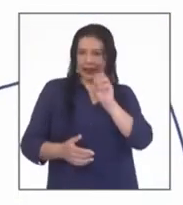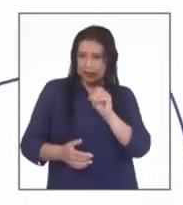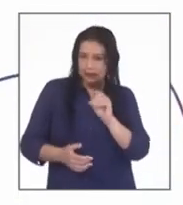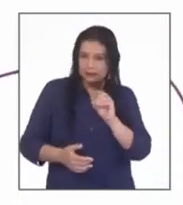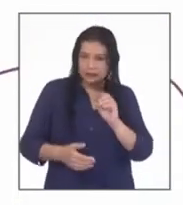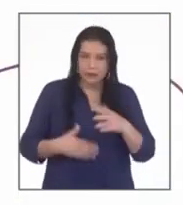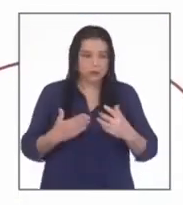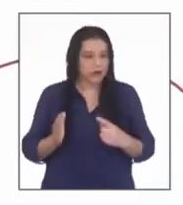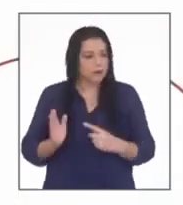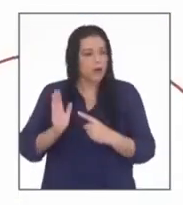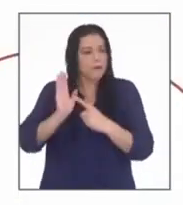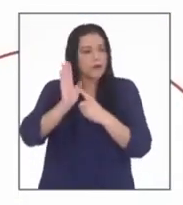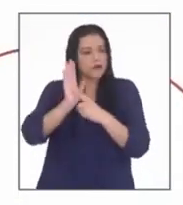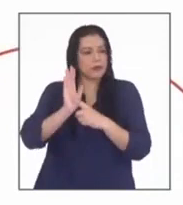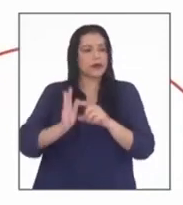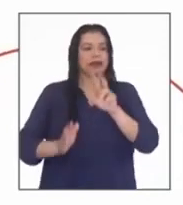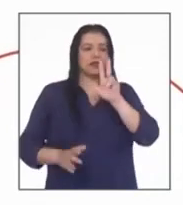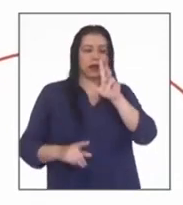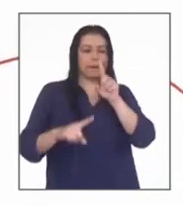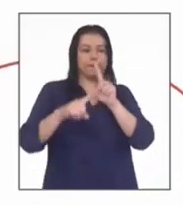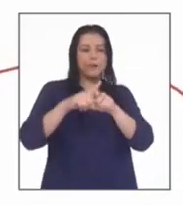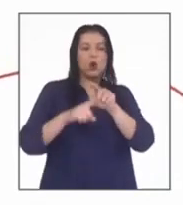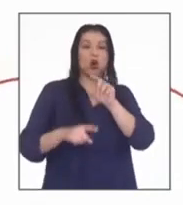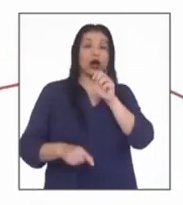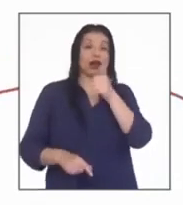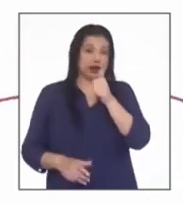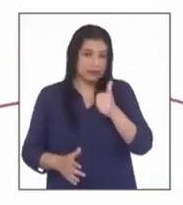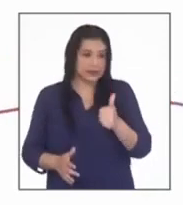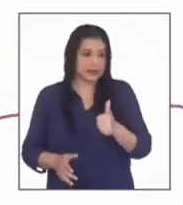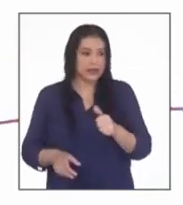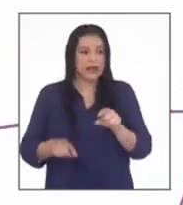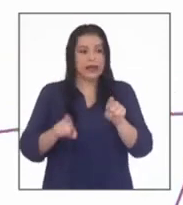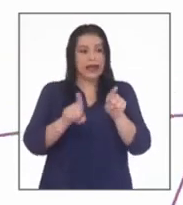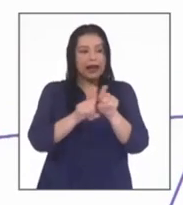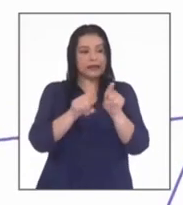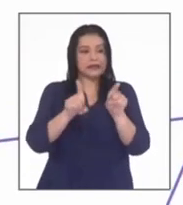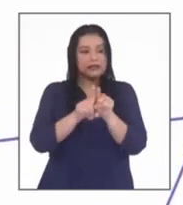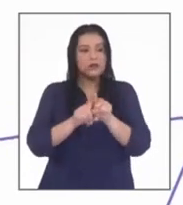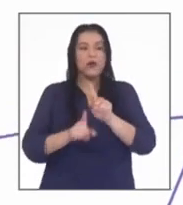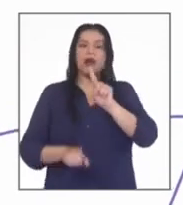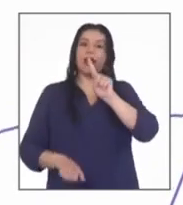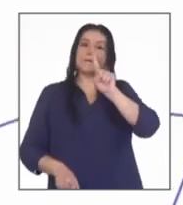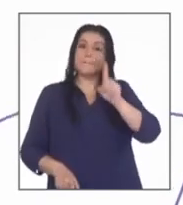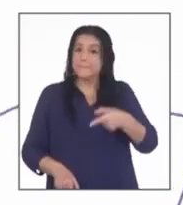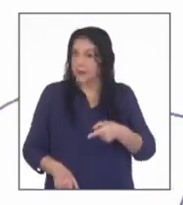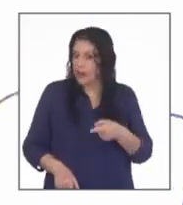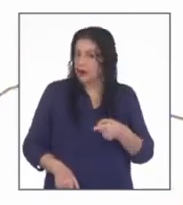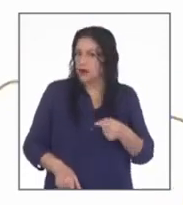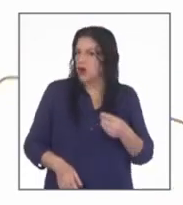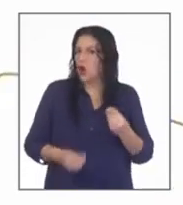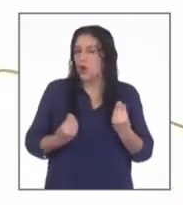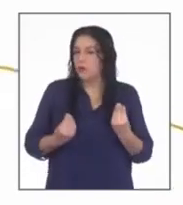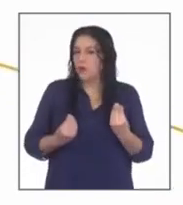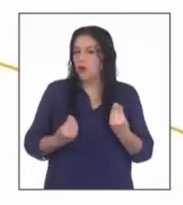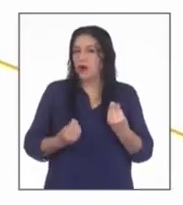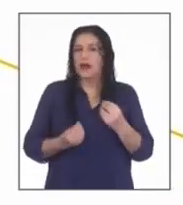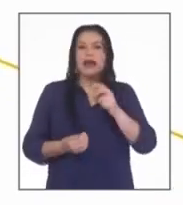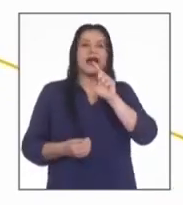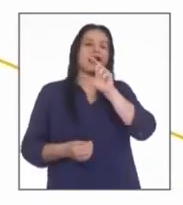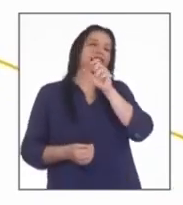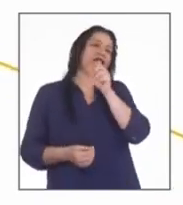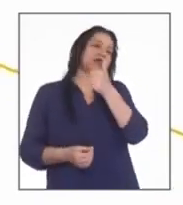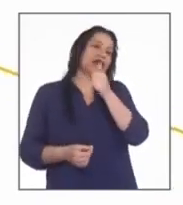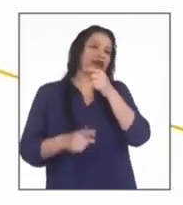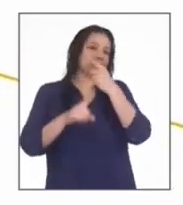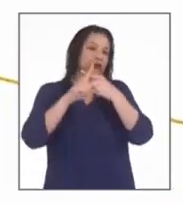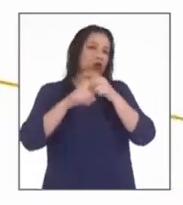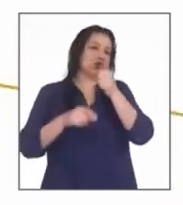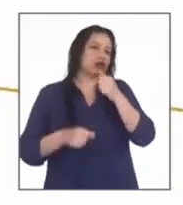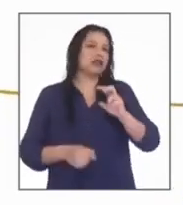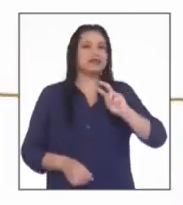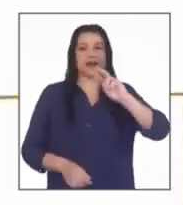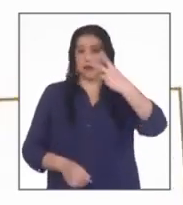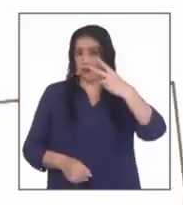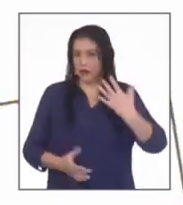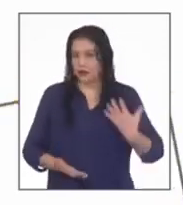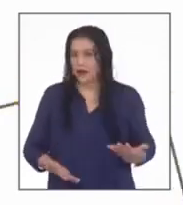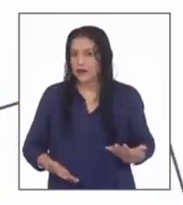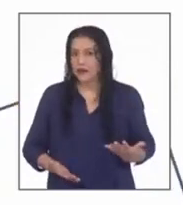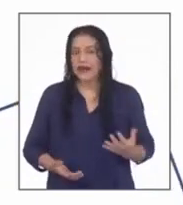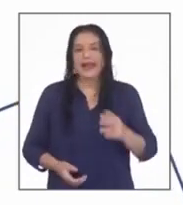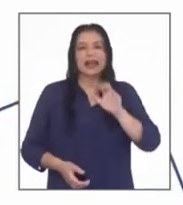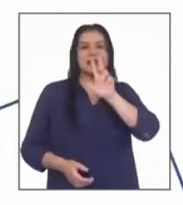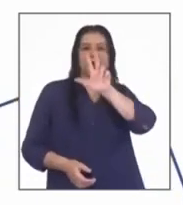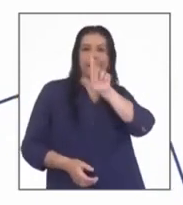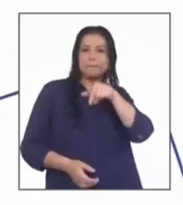podemos expresarlo como 3 por 10. Igual, 1000 podemos escribirlo como 10 por 10 elevado al cuadrado.